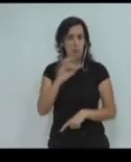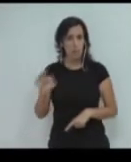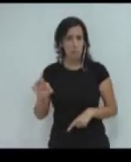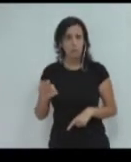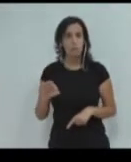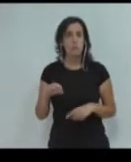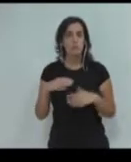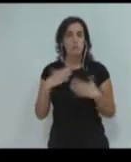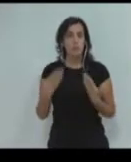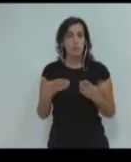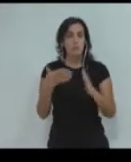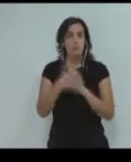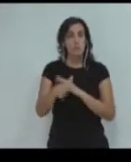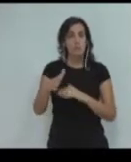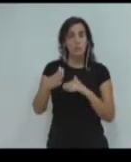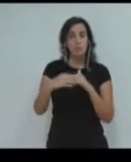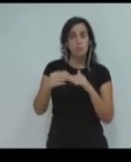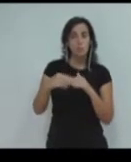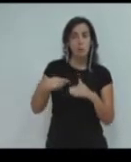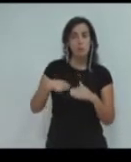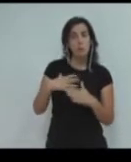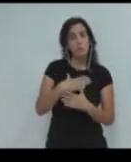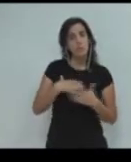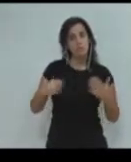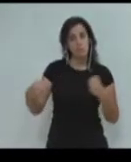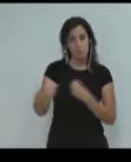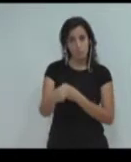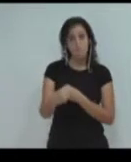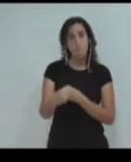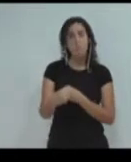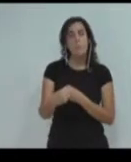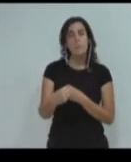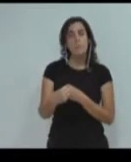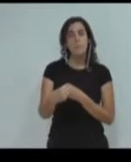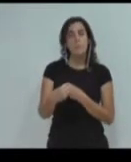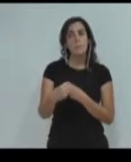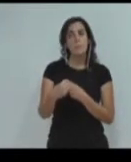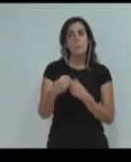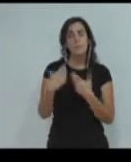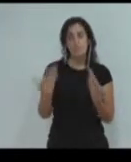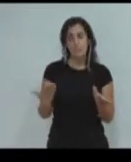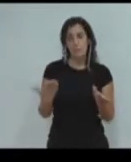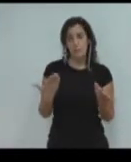que ponerte en la piel del usuario y